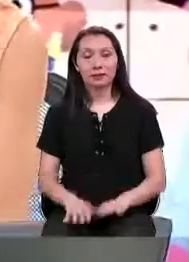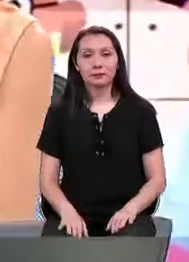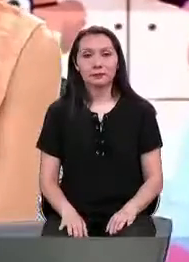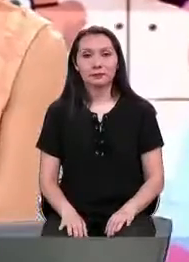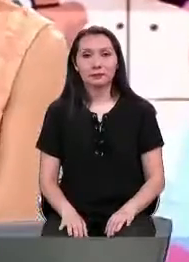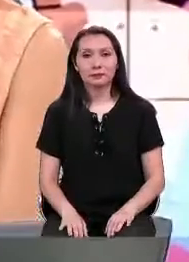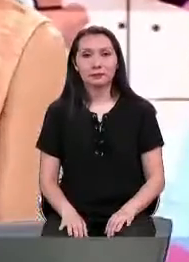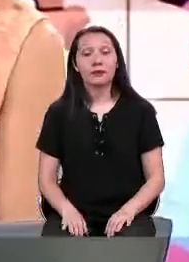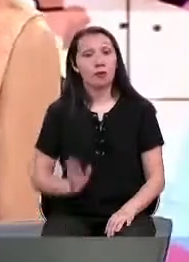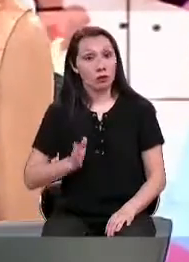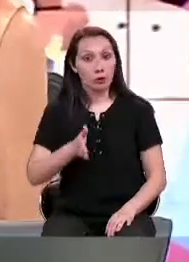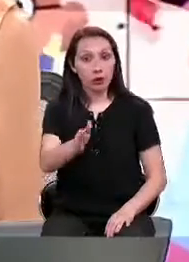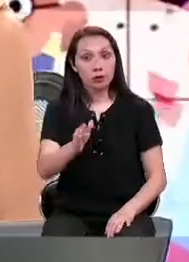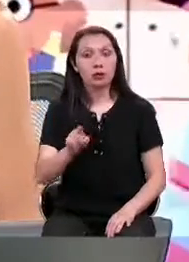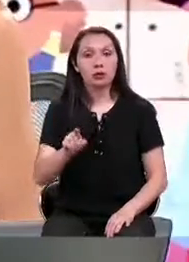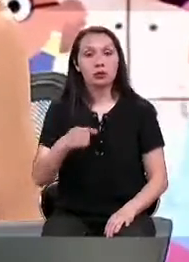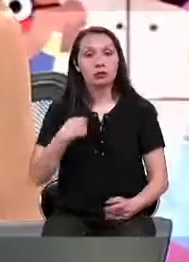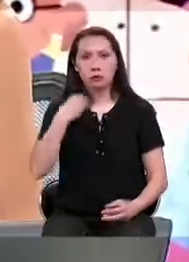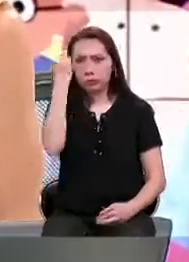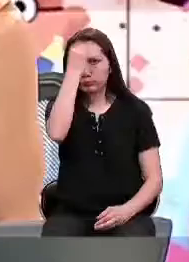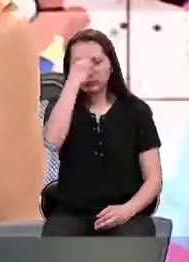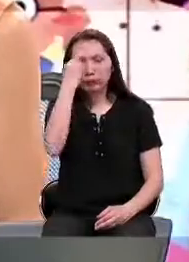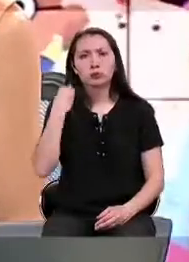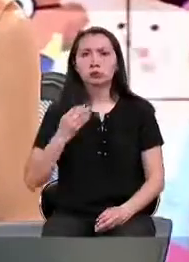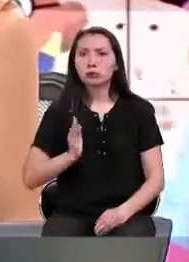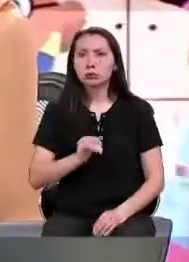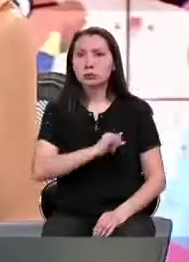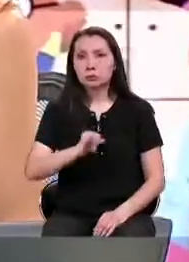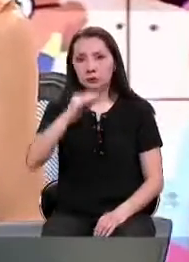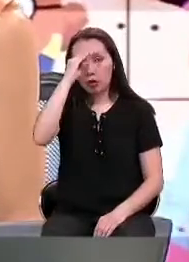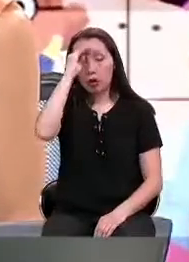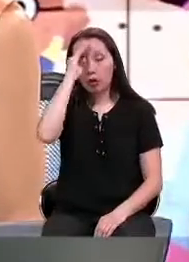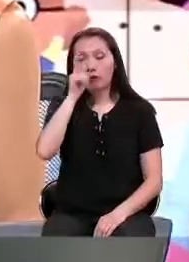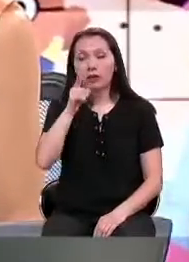buenas tardes. Vamos a seguir. Tenemos ahí la preocupación instalada, pero siempre con la confianza de que se llegue a esta meta. Pero la...